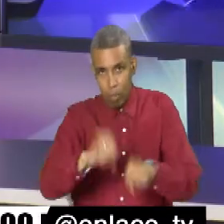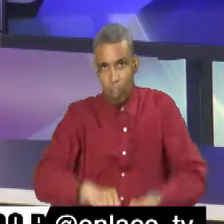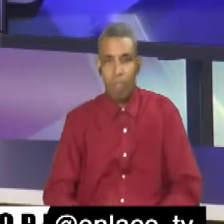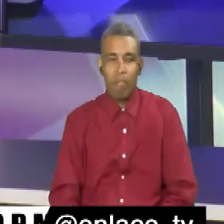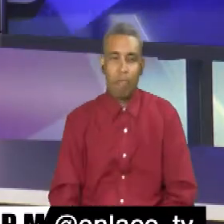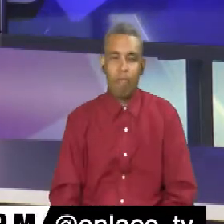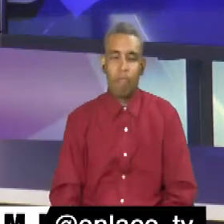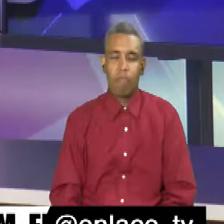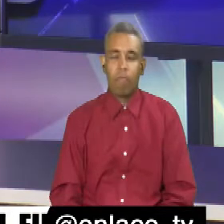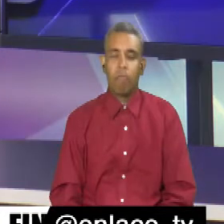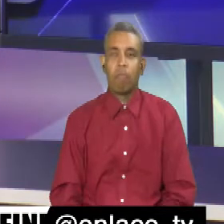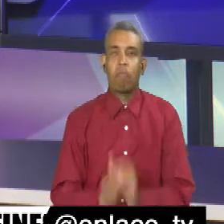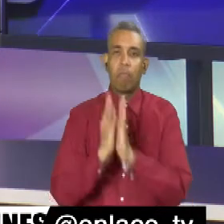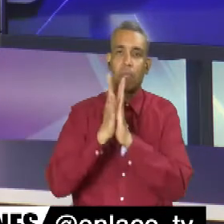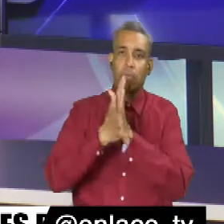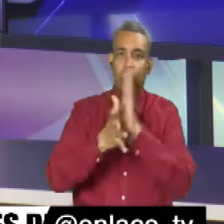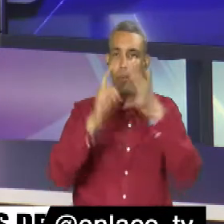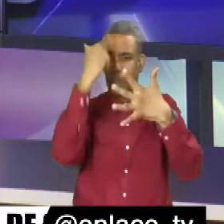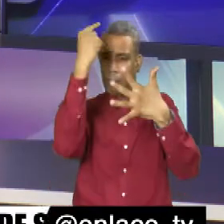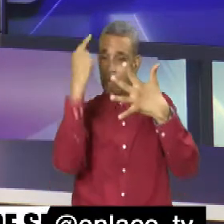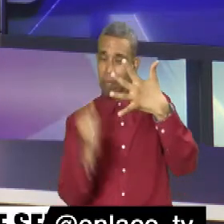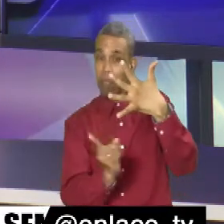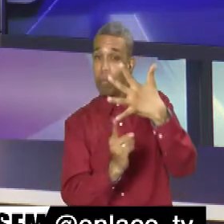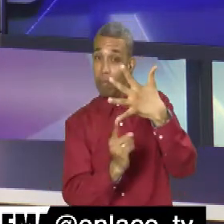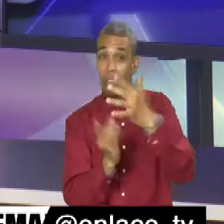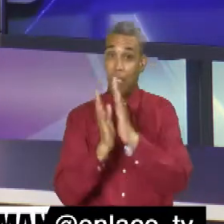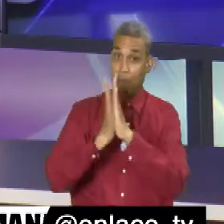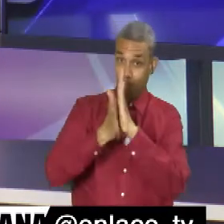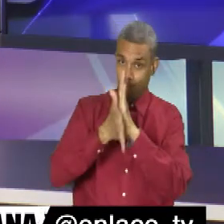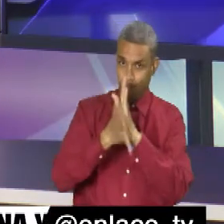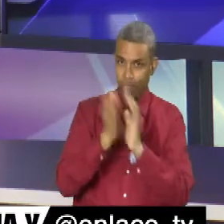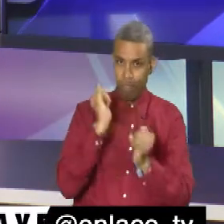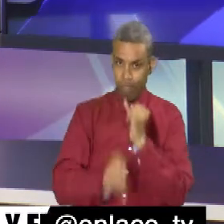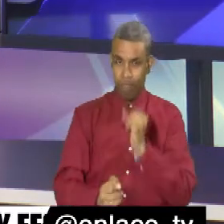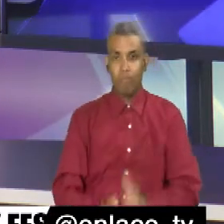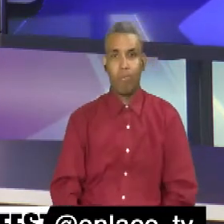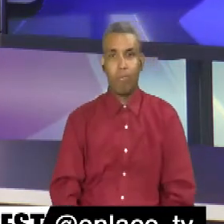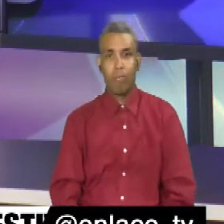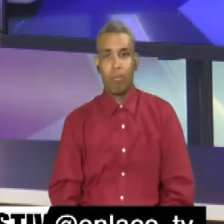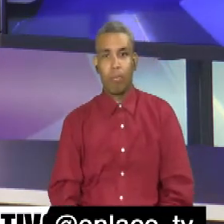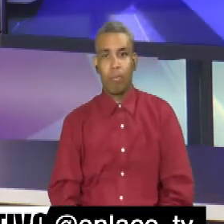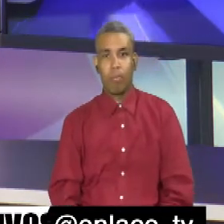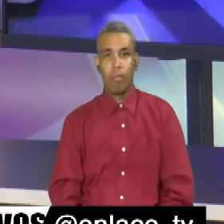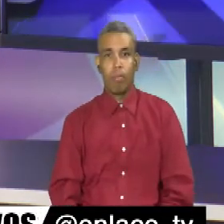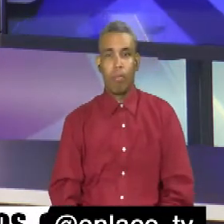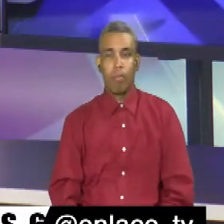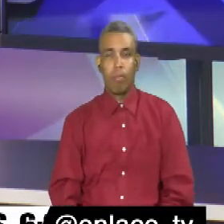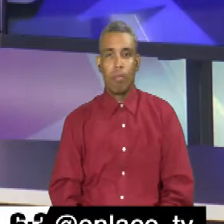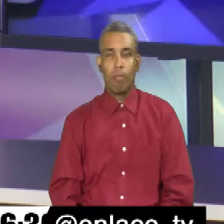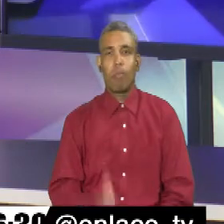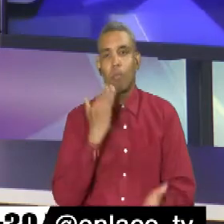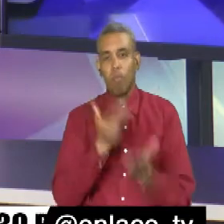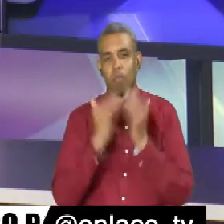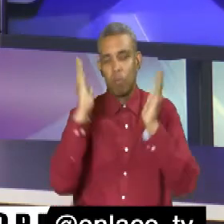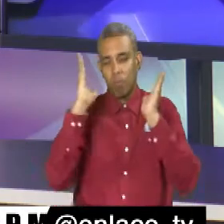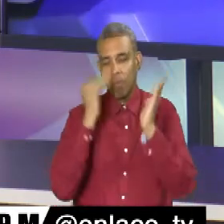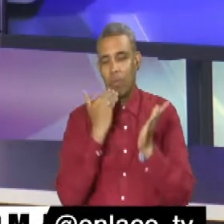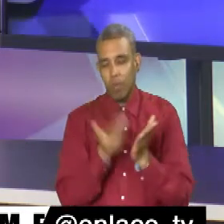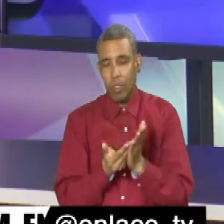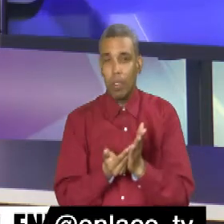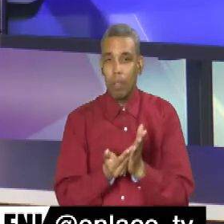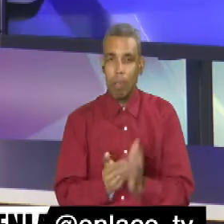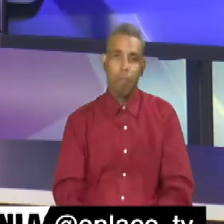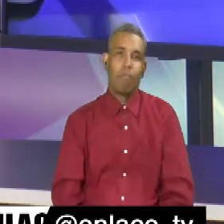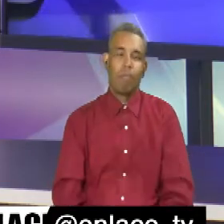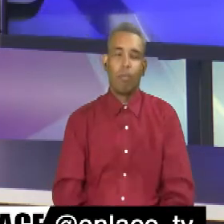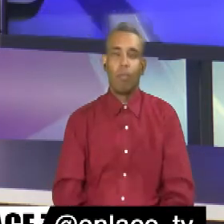Con este recomendado nos despedimos de la presente emisión de Enlace Noticias. A ustedes gracias por habernos acompañado una vez más, pero antes de